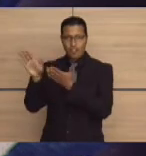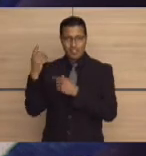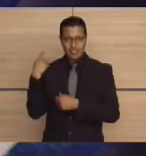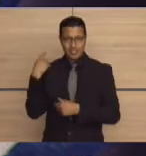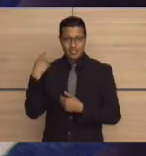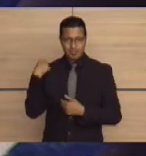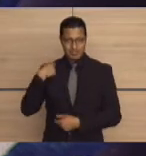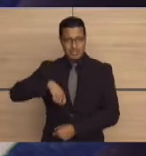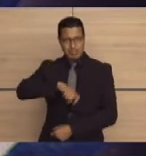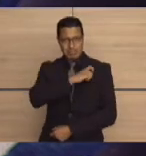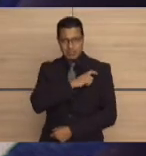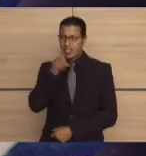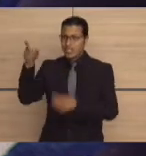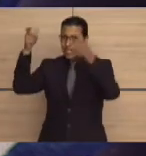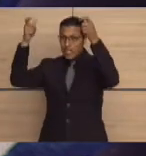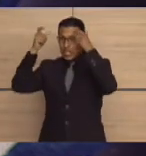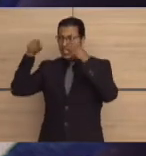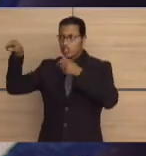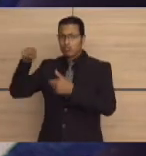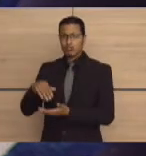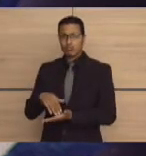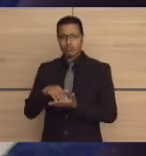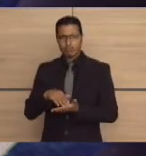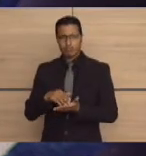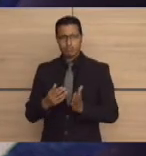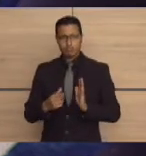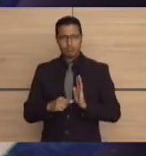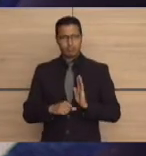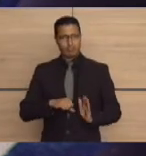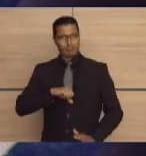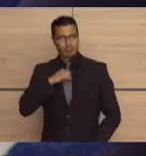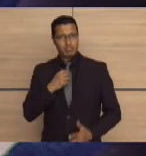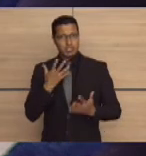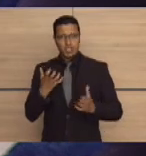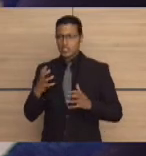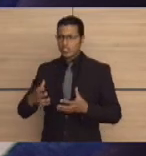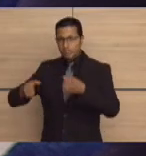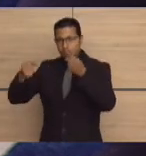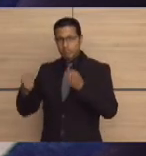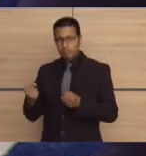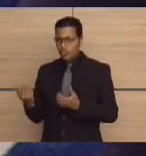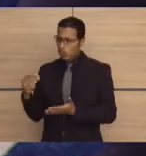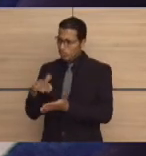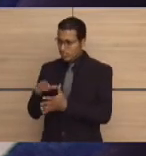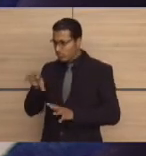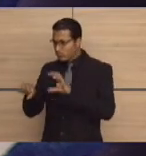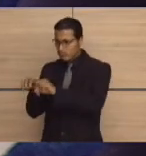los reyes de España están muy envalentonados y decididos a recuperar su imperio que habían perdido por los